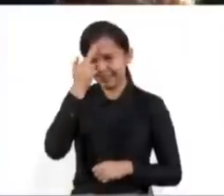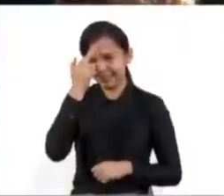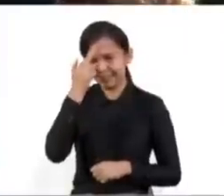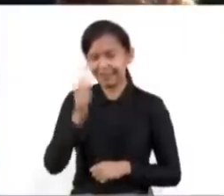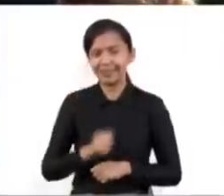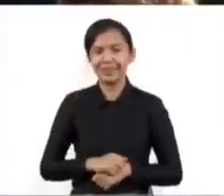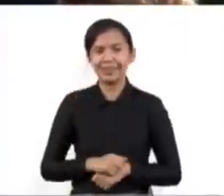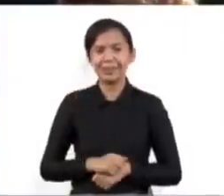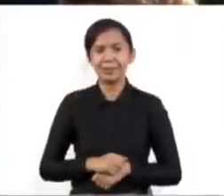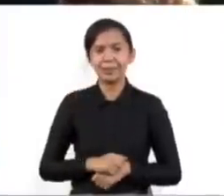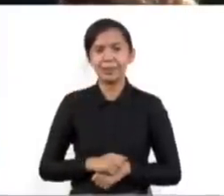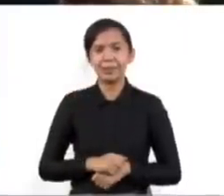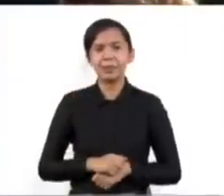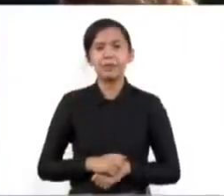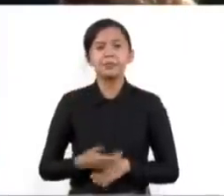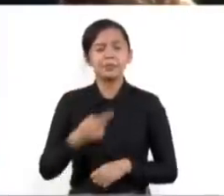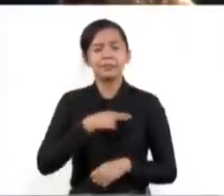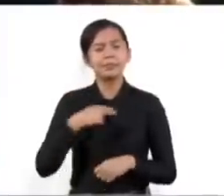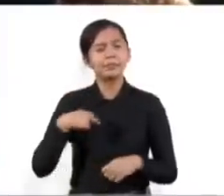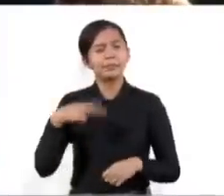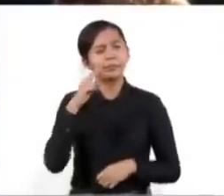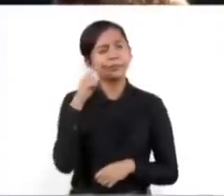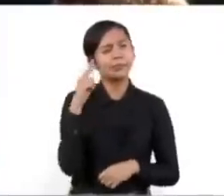se acuerda, que además